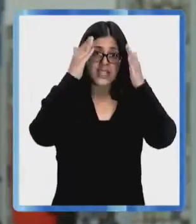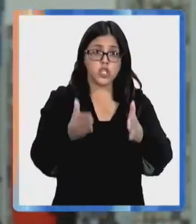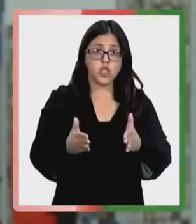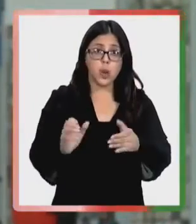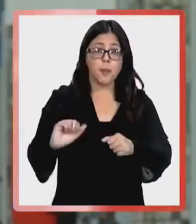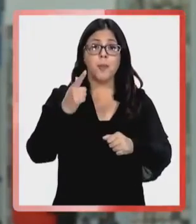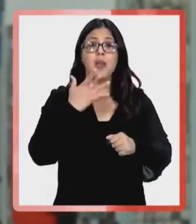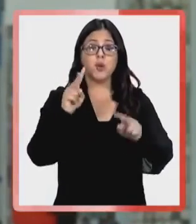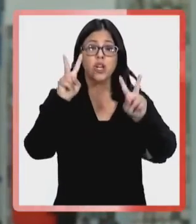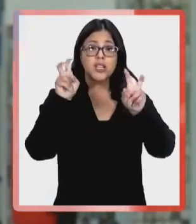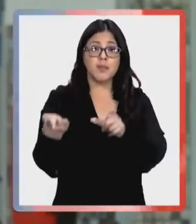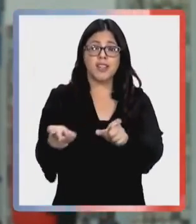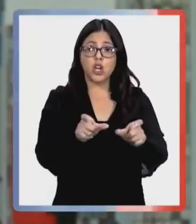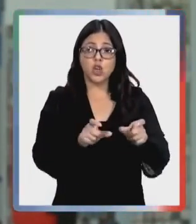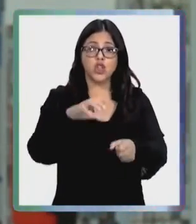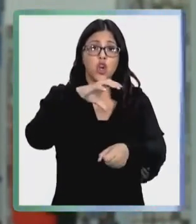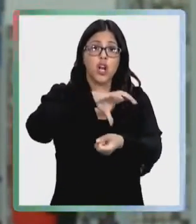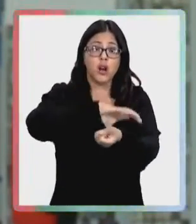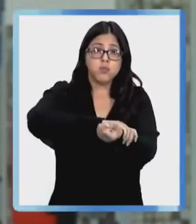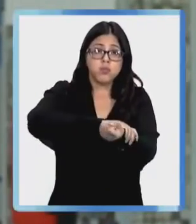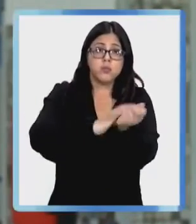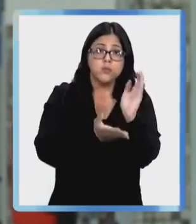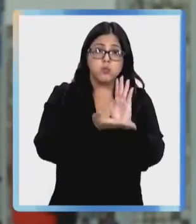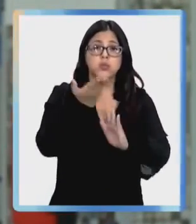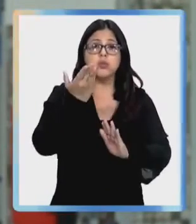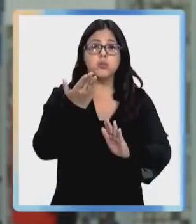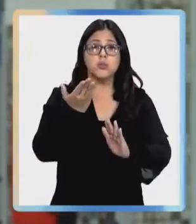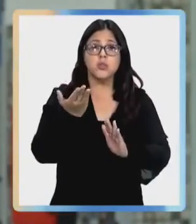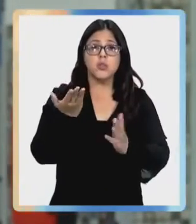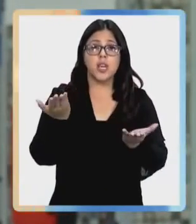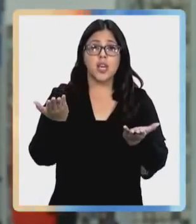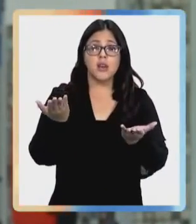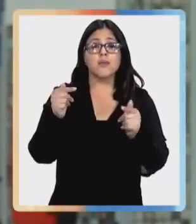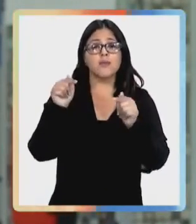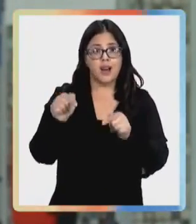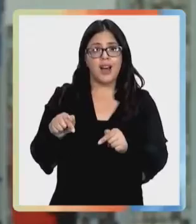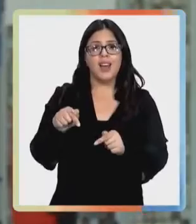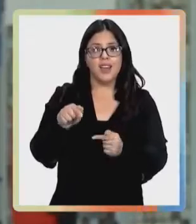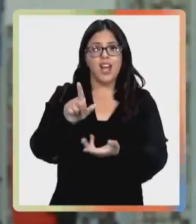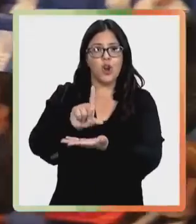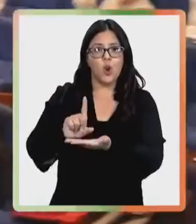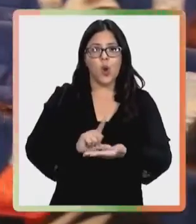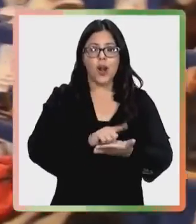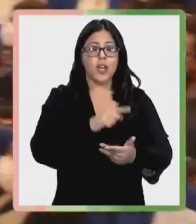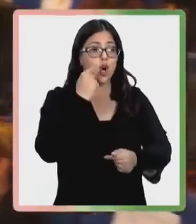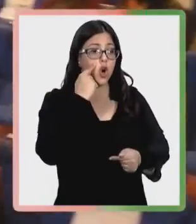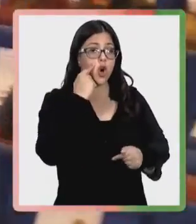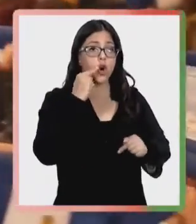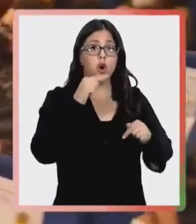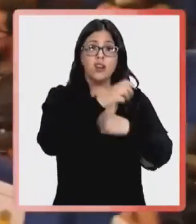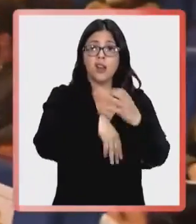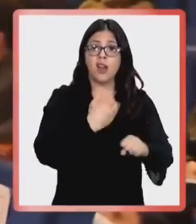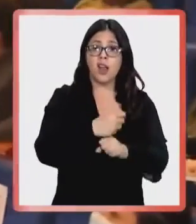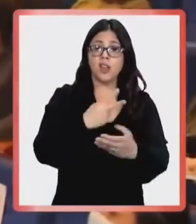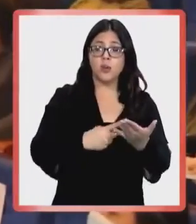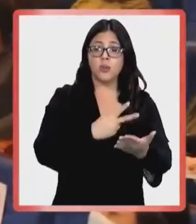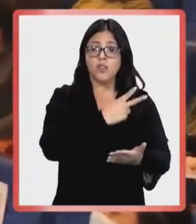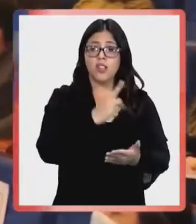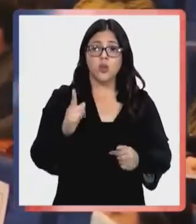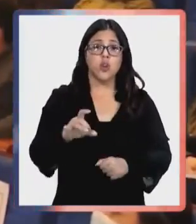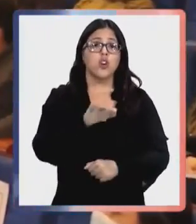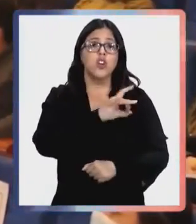desde la atención primaria, ya que el manejo de la hipertensión principalmente se da en los establecimientos de atención primaria. Cabe destacar que en el